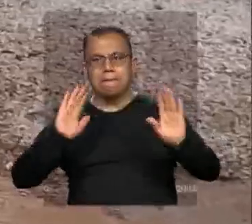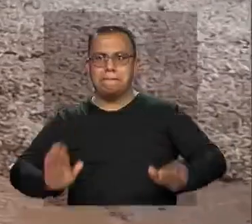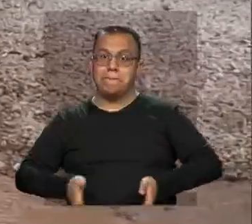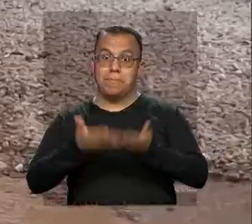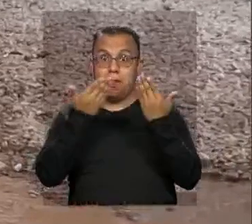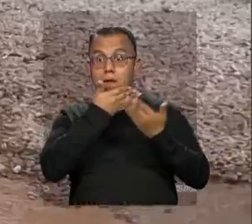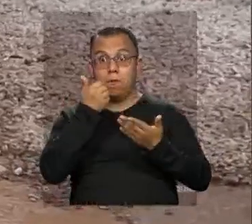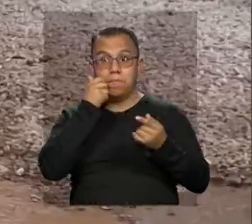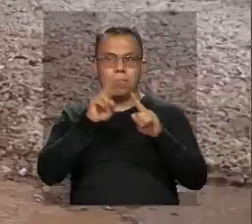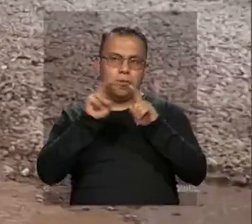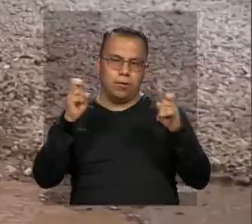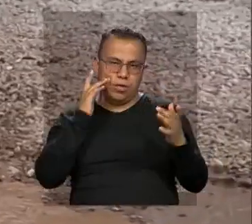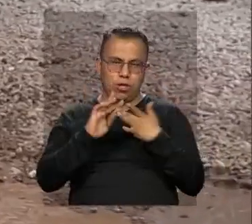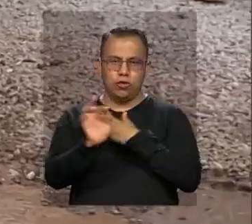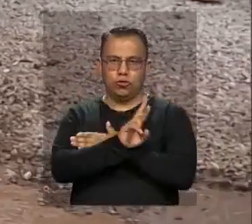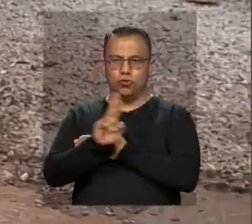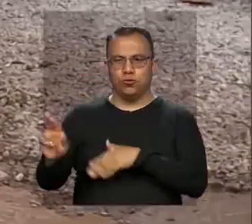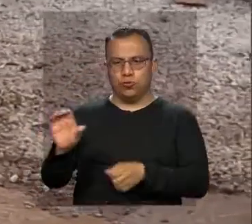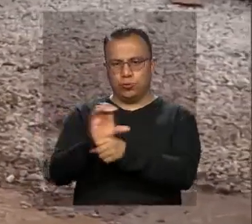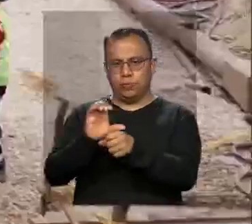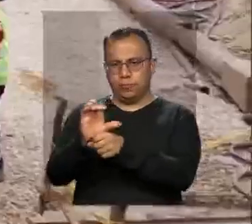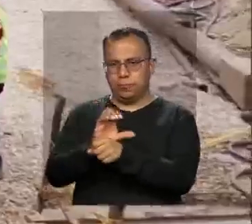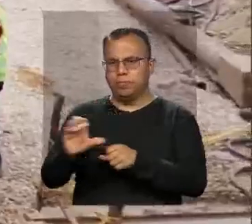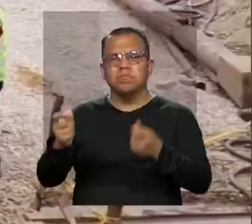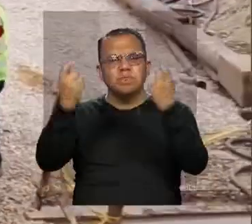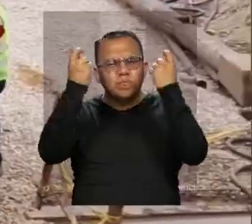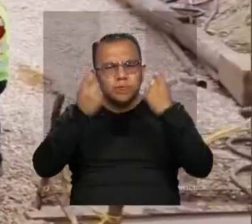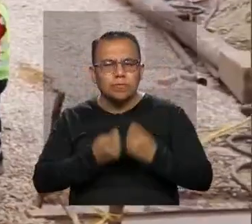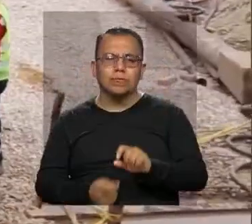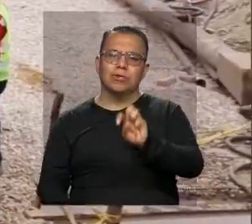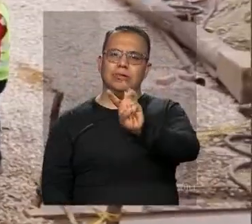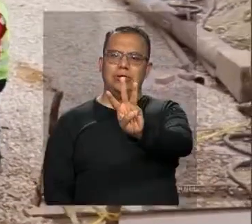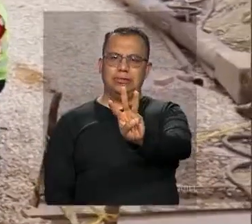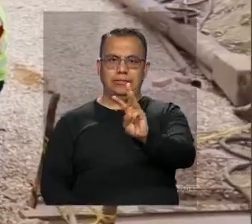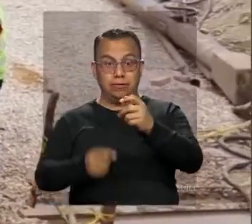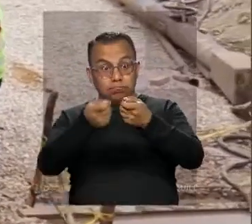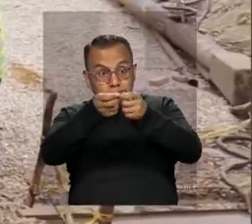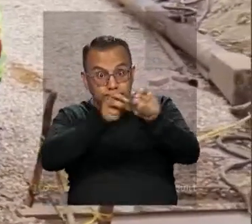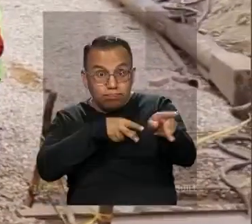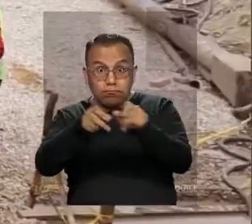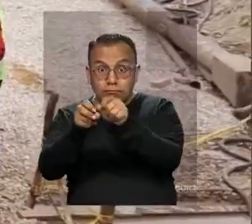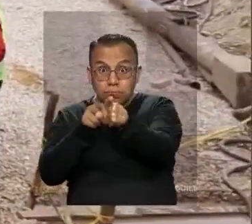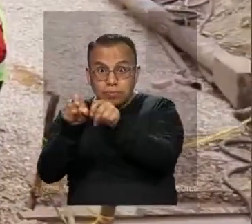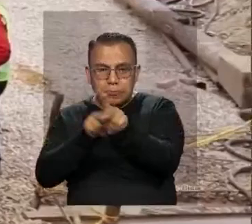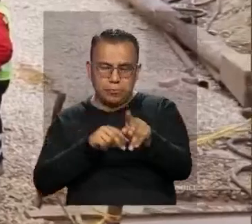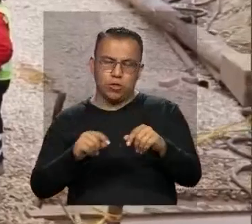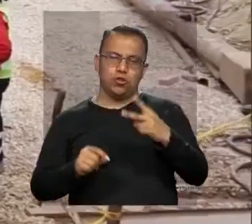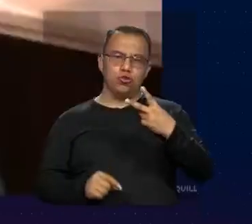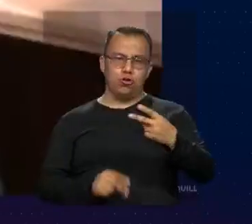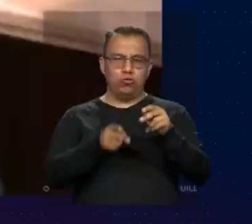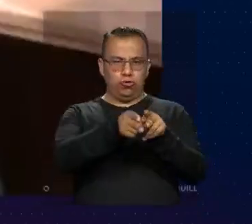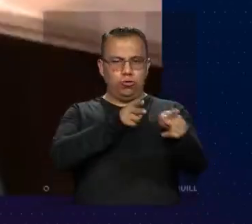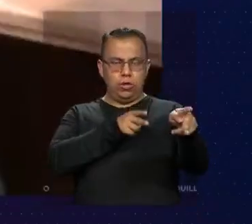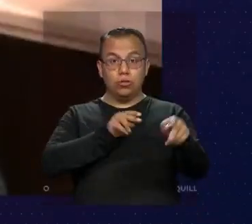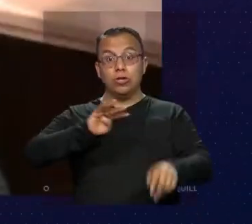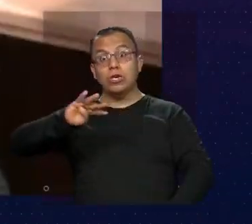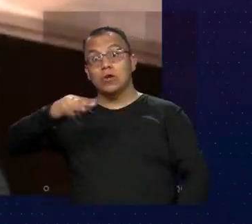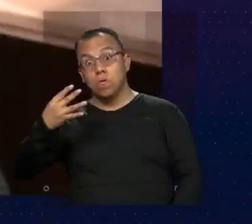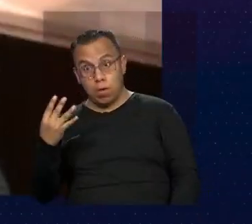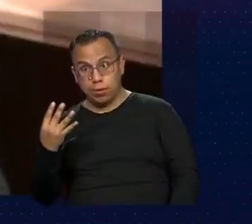la movilidad del sur de la ciudad. Van a ser en total 6 puentes, porque lo que vamos a tener es 2 puentes rectos y